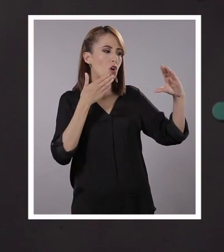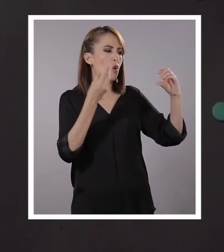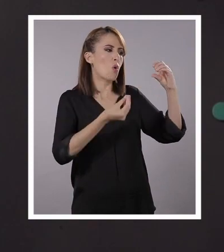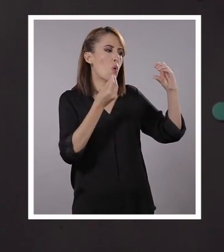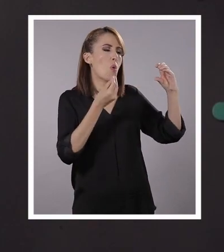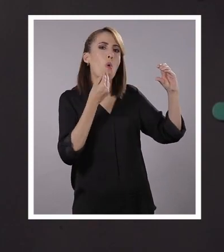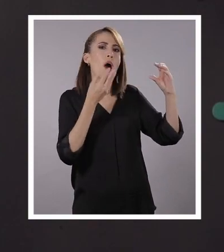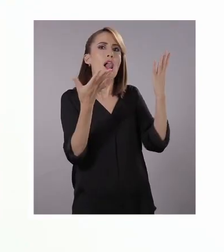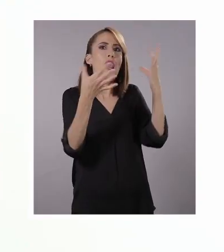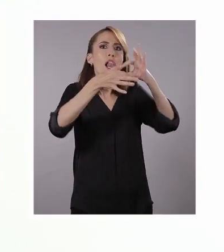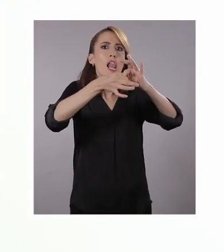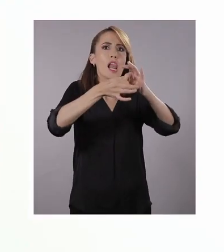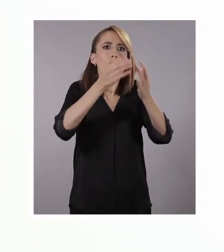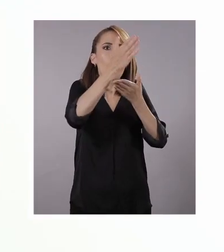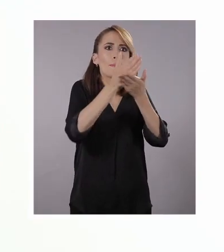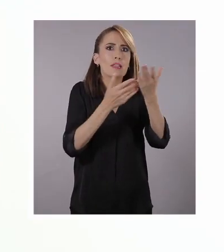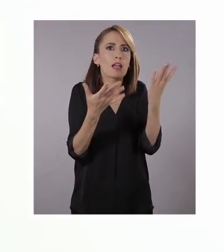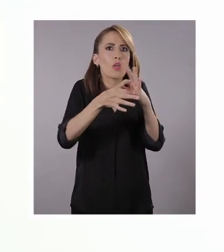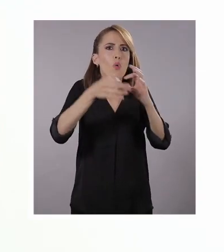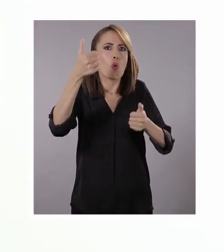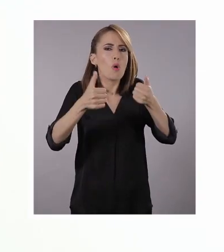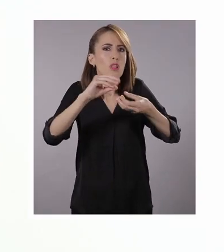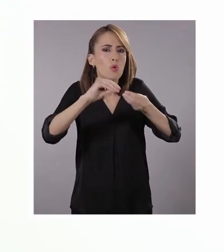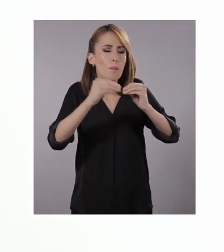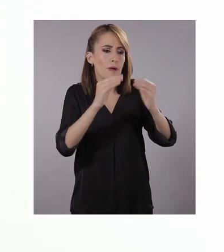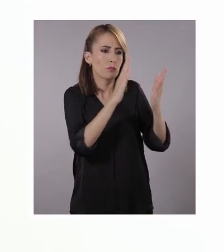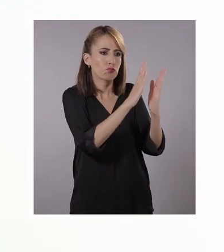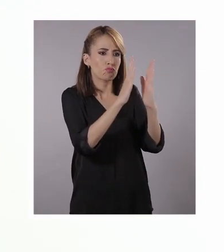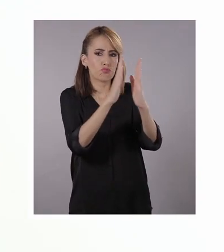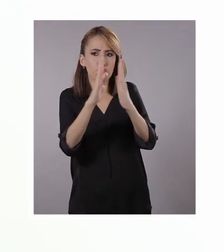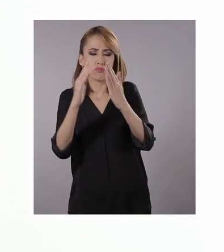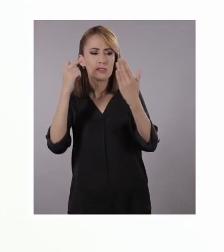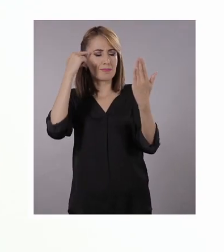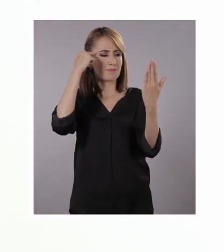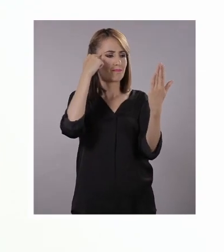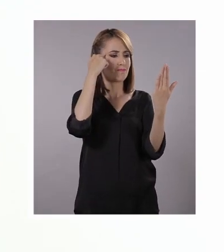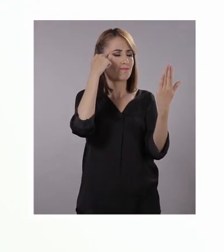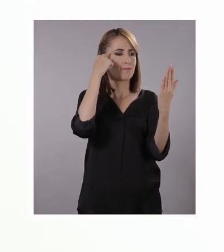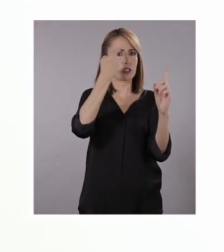5, 20, 35, 50 y 65. ¿Cuál será el patrón de esta sucesión?